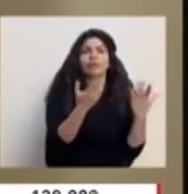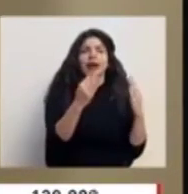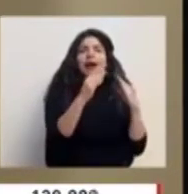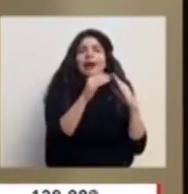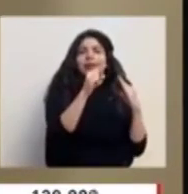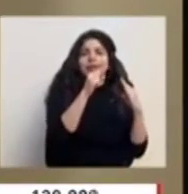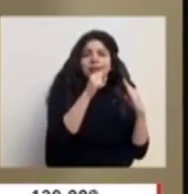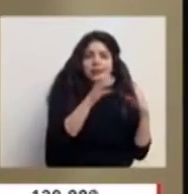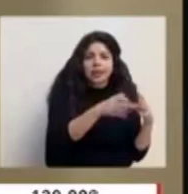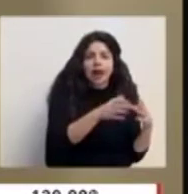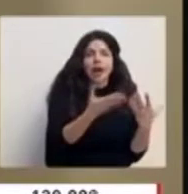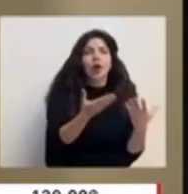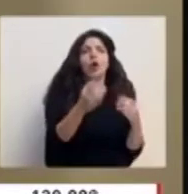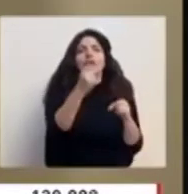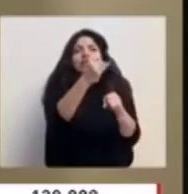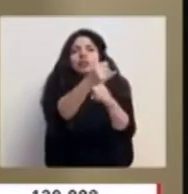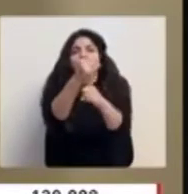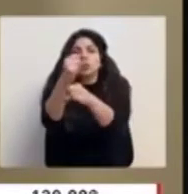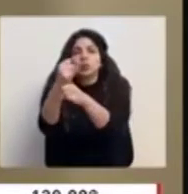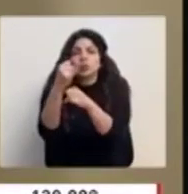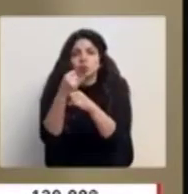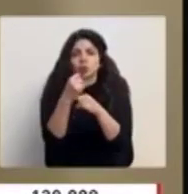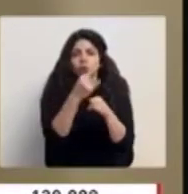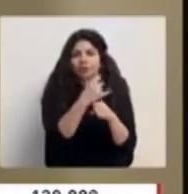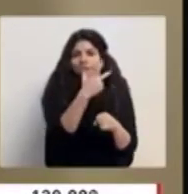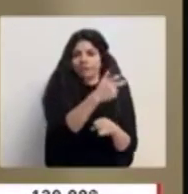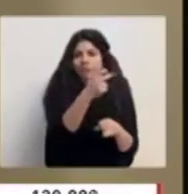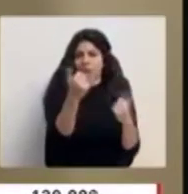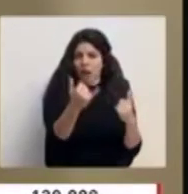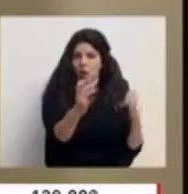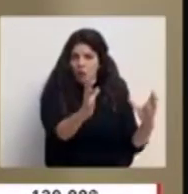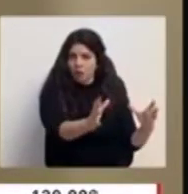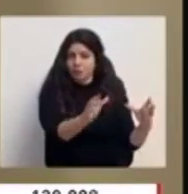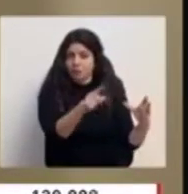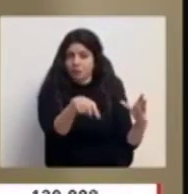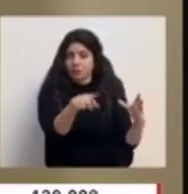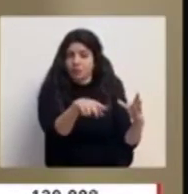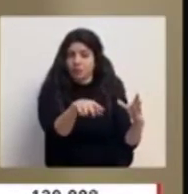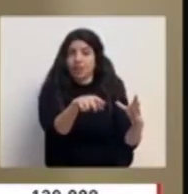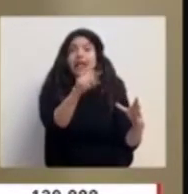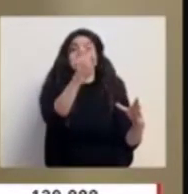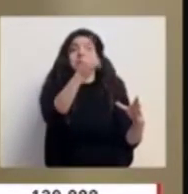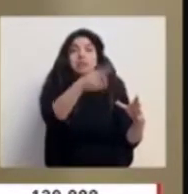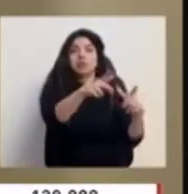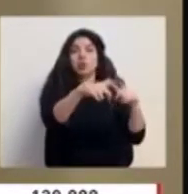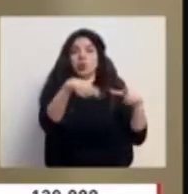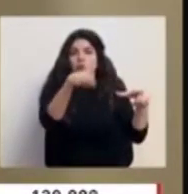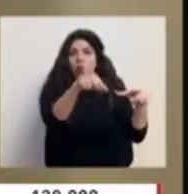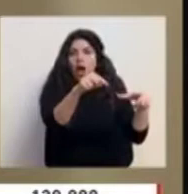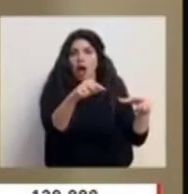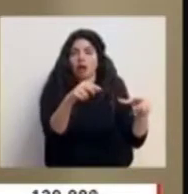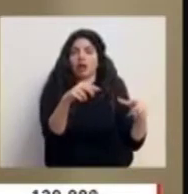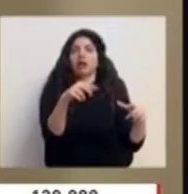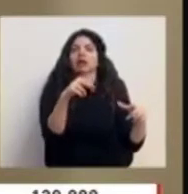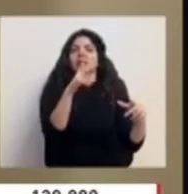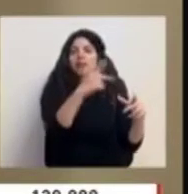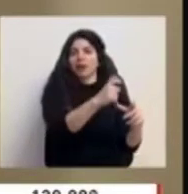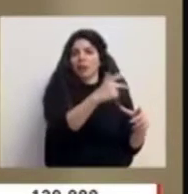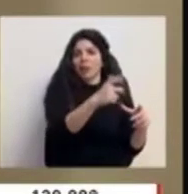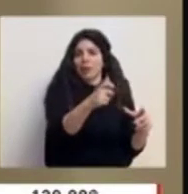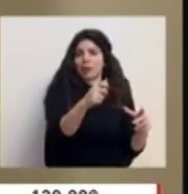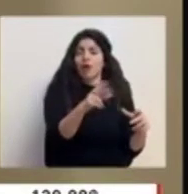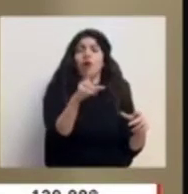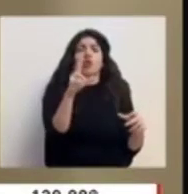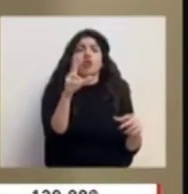larga estancia, diferentes instituciones, y la vacunación se va a hacer in situ, en el lugar. No vamos a